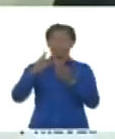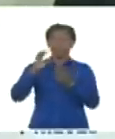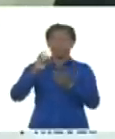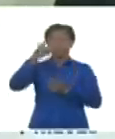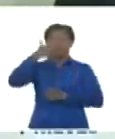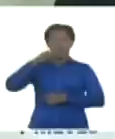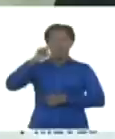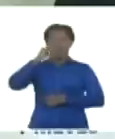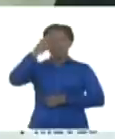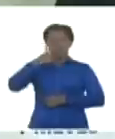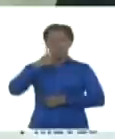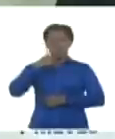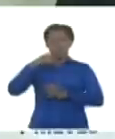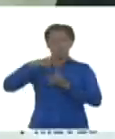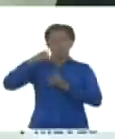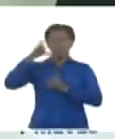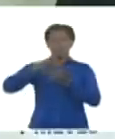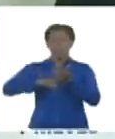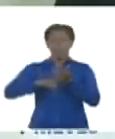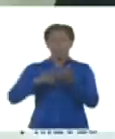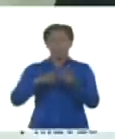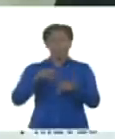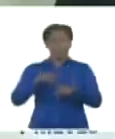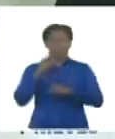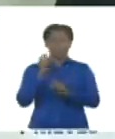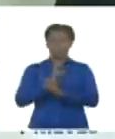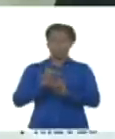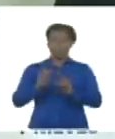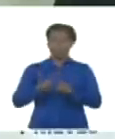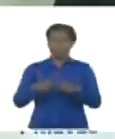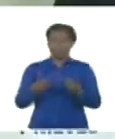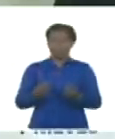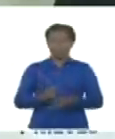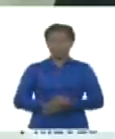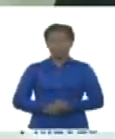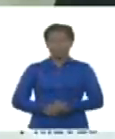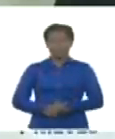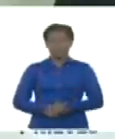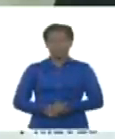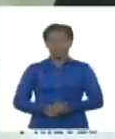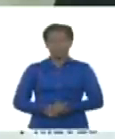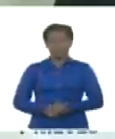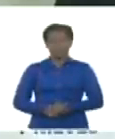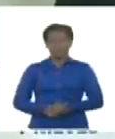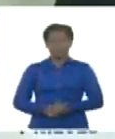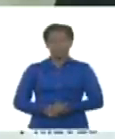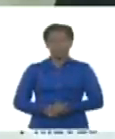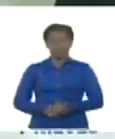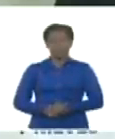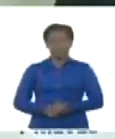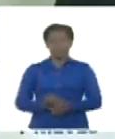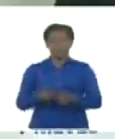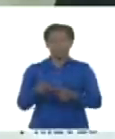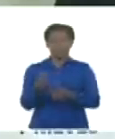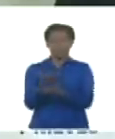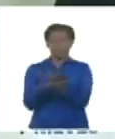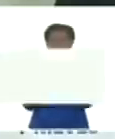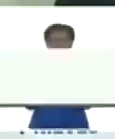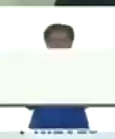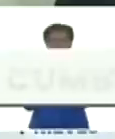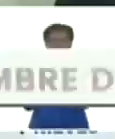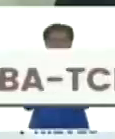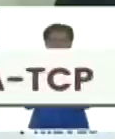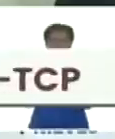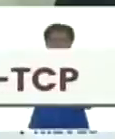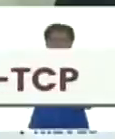Este tipo de gestos encarnan el espíritu de la colaboración y la solidaridad triangulares